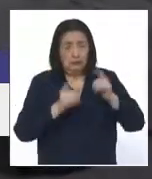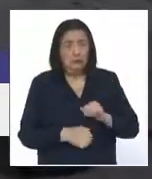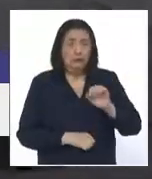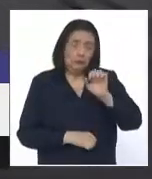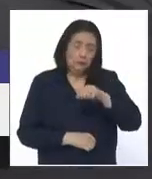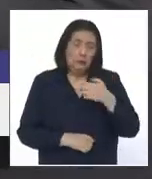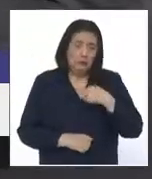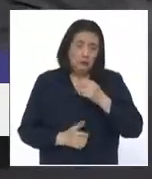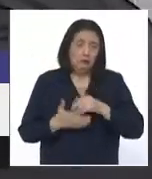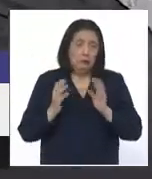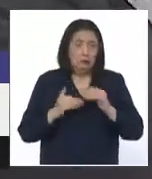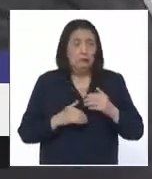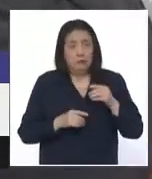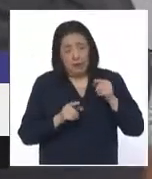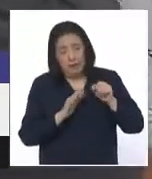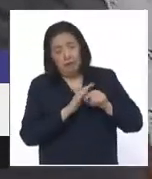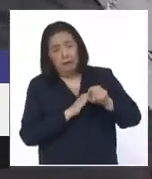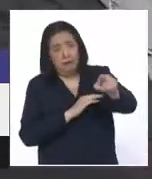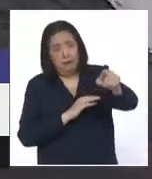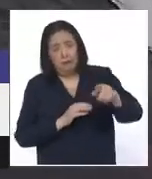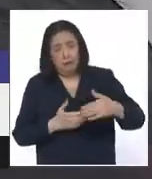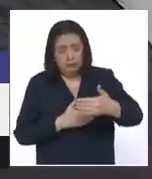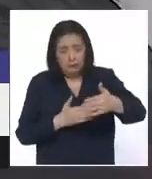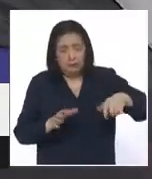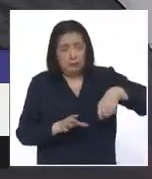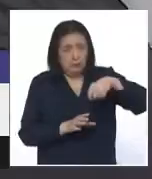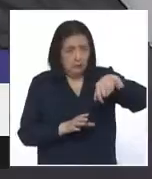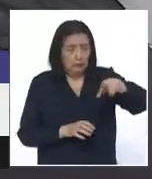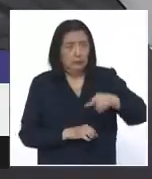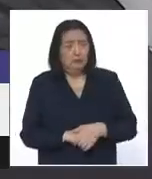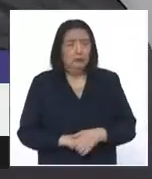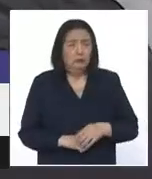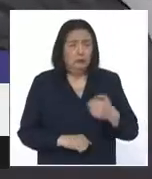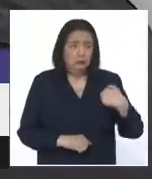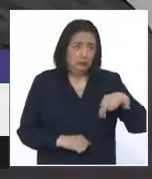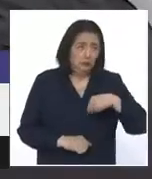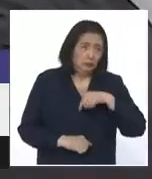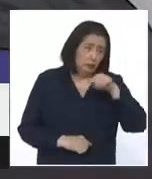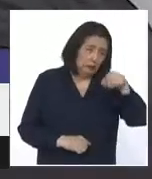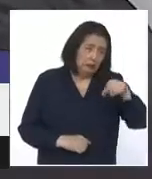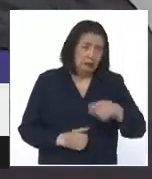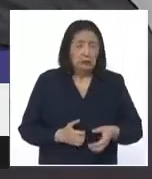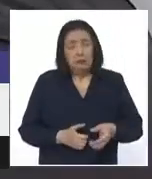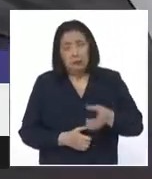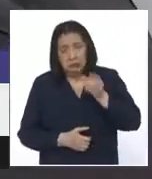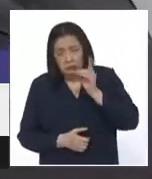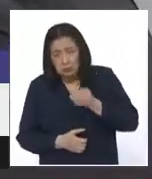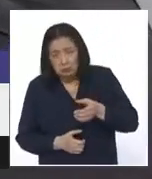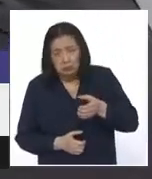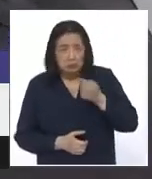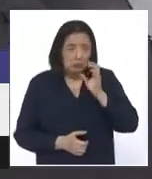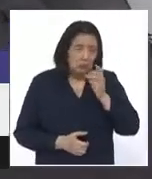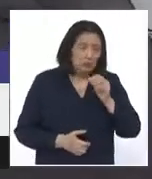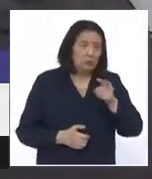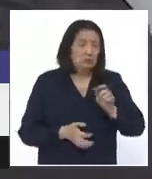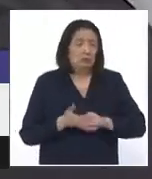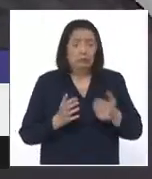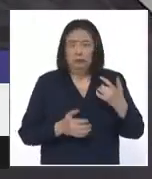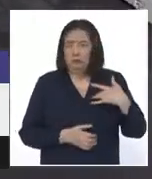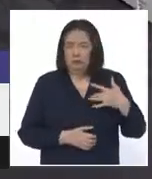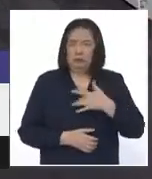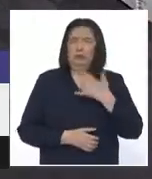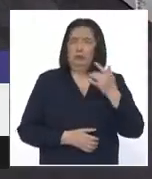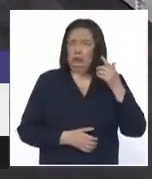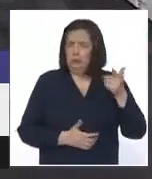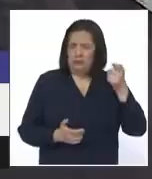Sí, estábamos en la cocina. Al fondo tengo una pequeña cocina. Ahí estábamos tomando lunch. En eso sentí